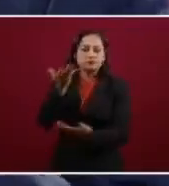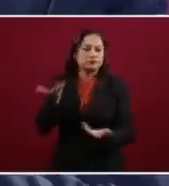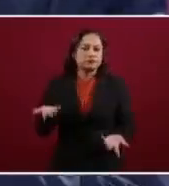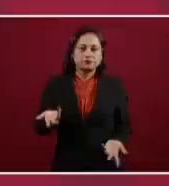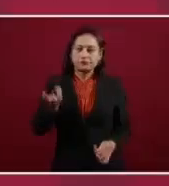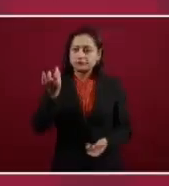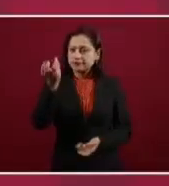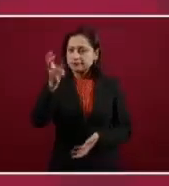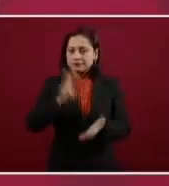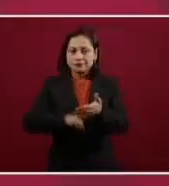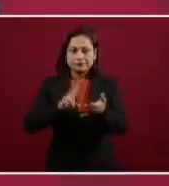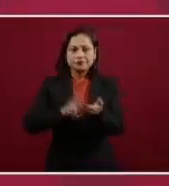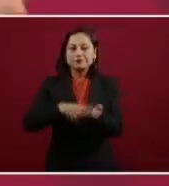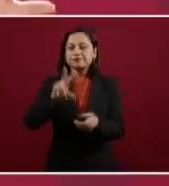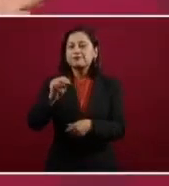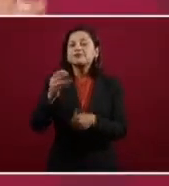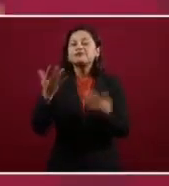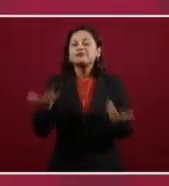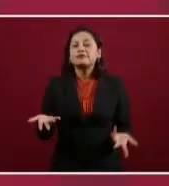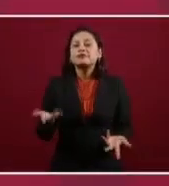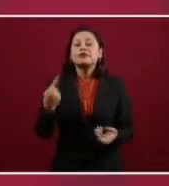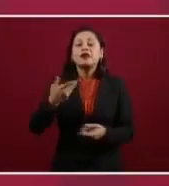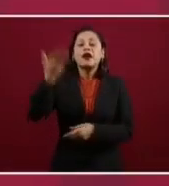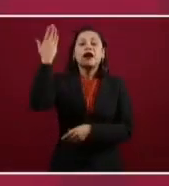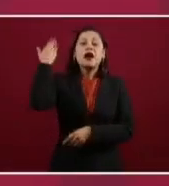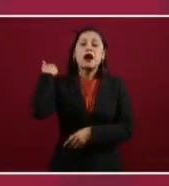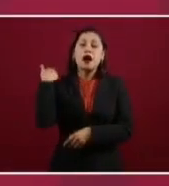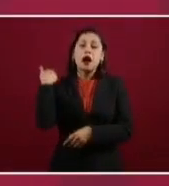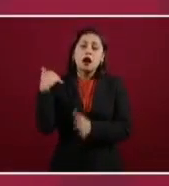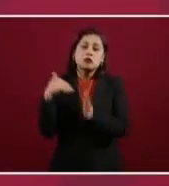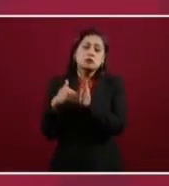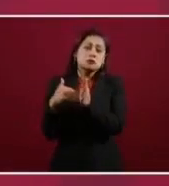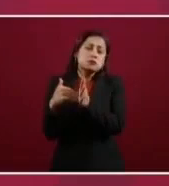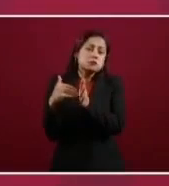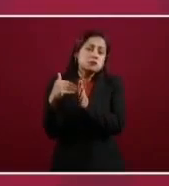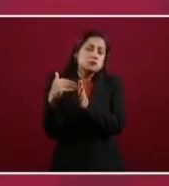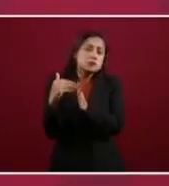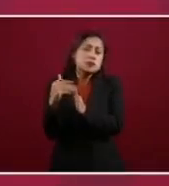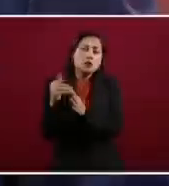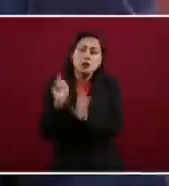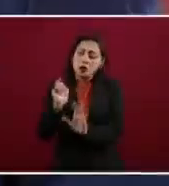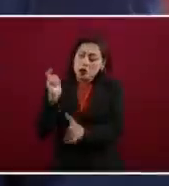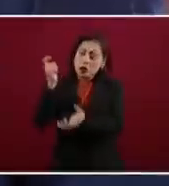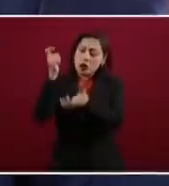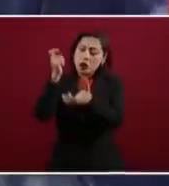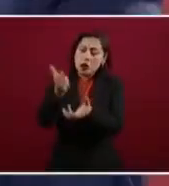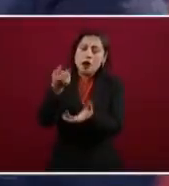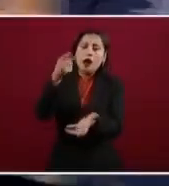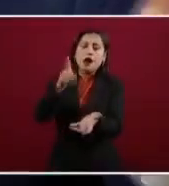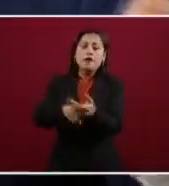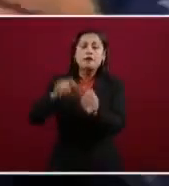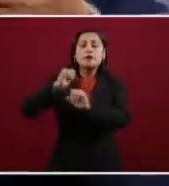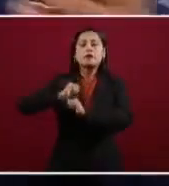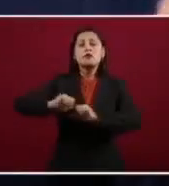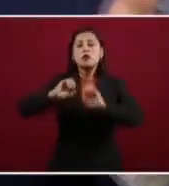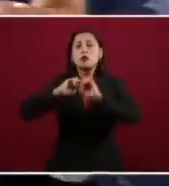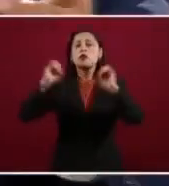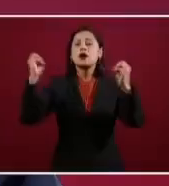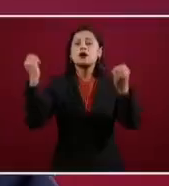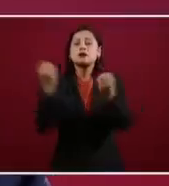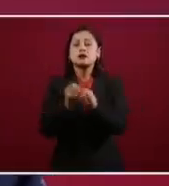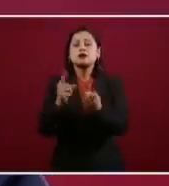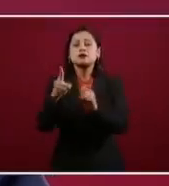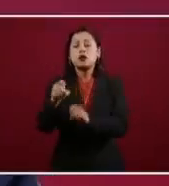miles de millones de pesos se entregaban a organizaciones sociales hasta las llamadas